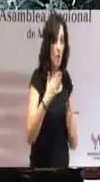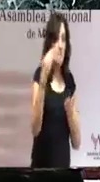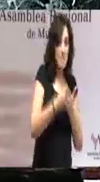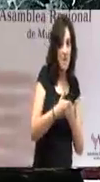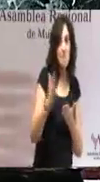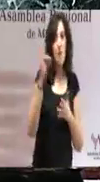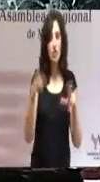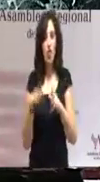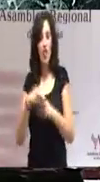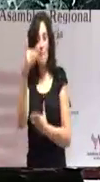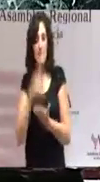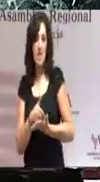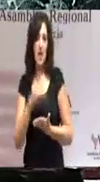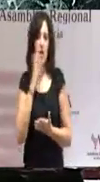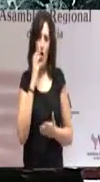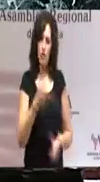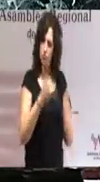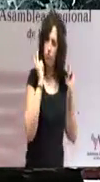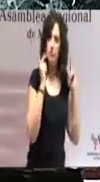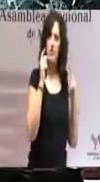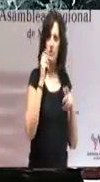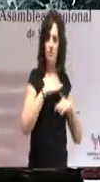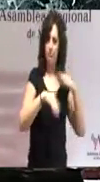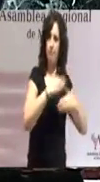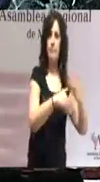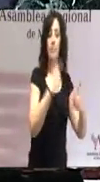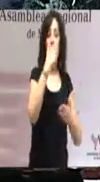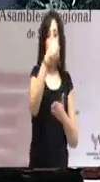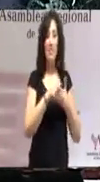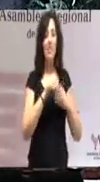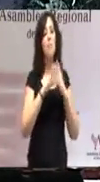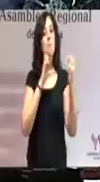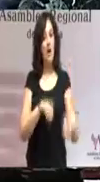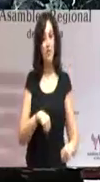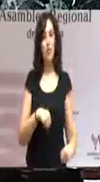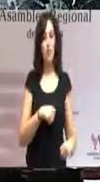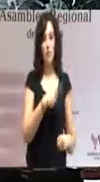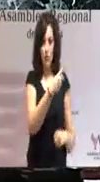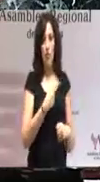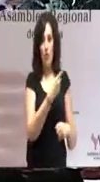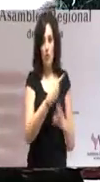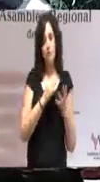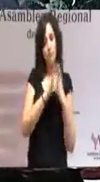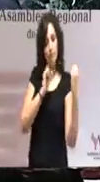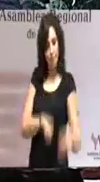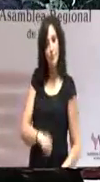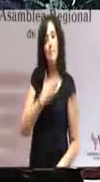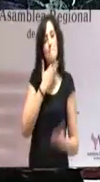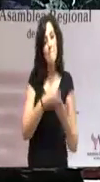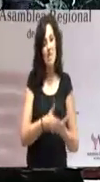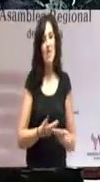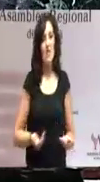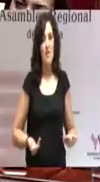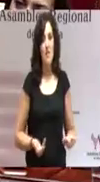la sociedad. Nos piden que pactemos. Nos piden que pactemos,